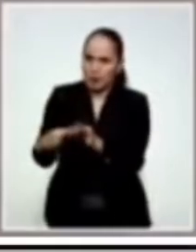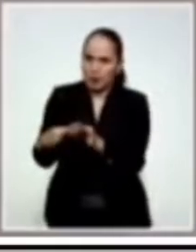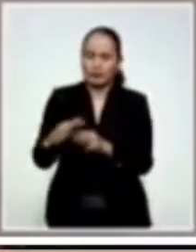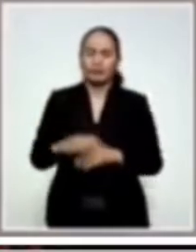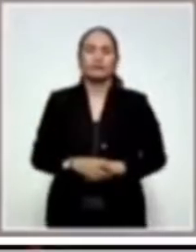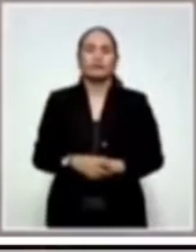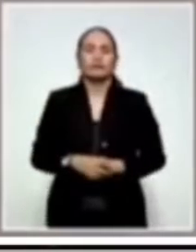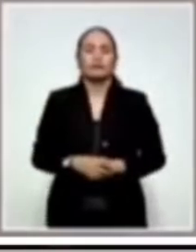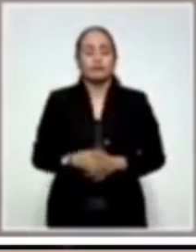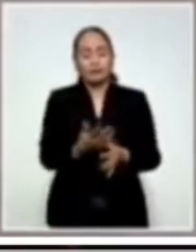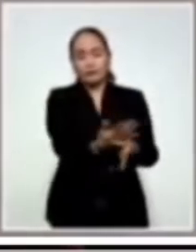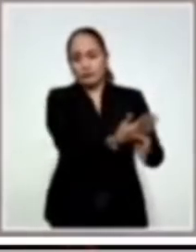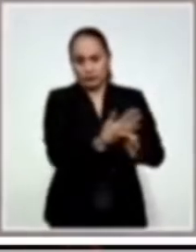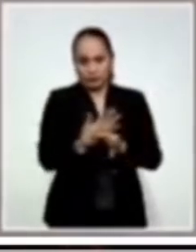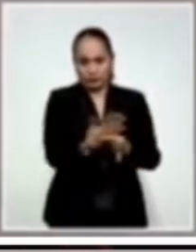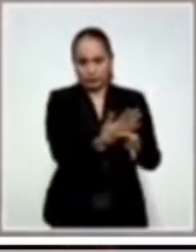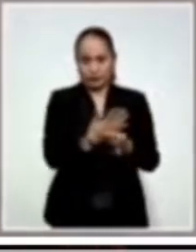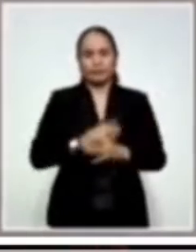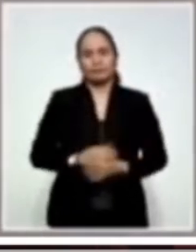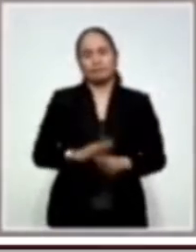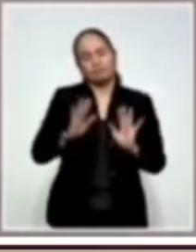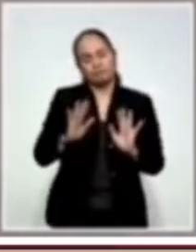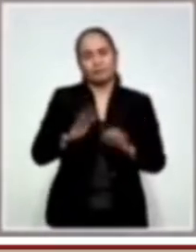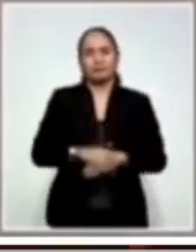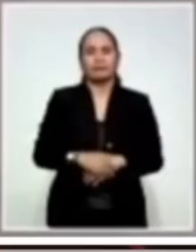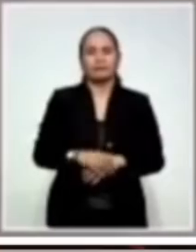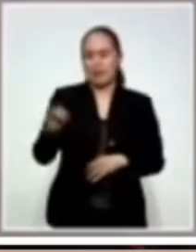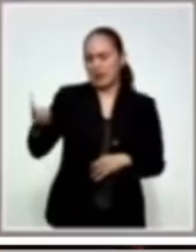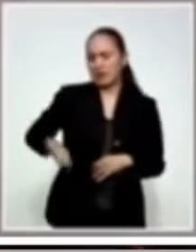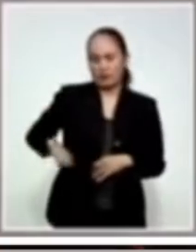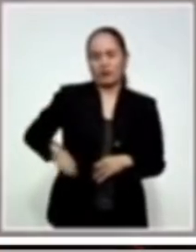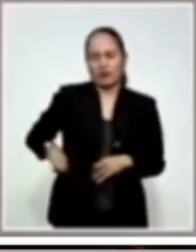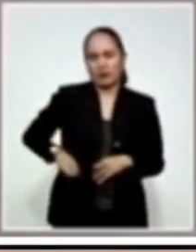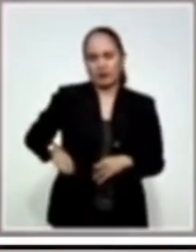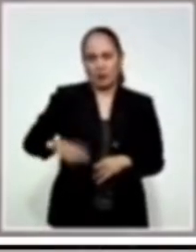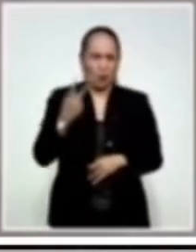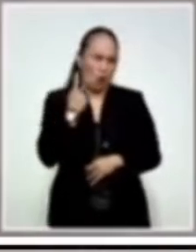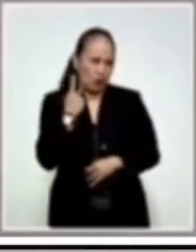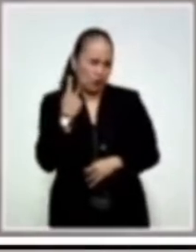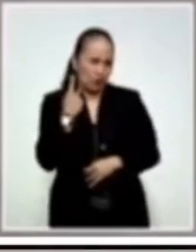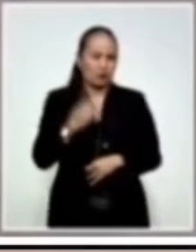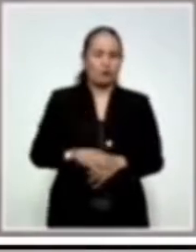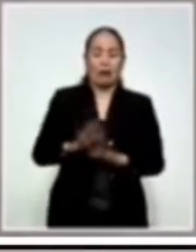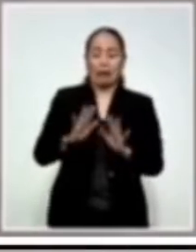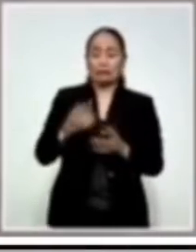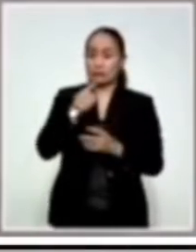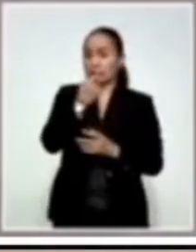Y parten del supuesto, obviamente con interés político, que todo lo que hace el